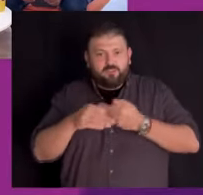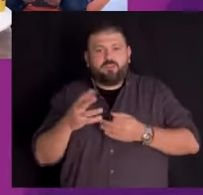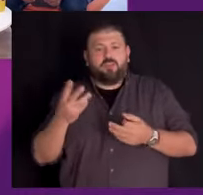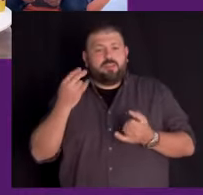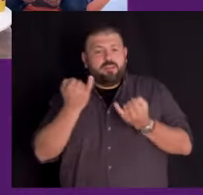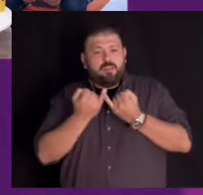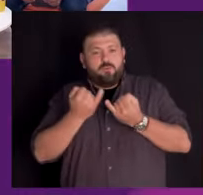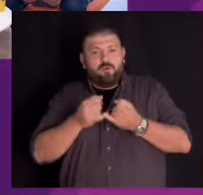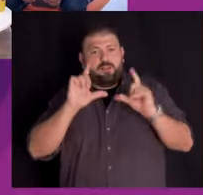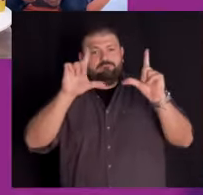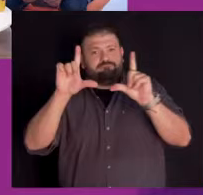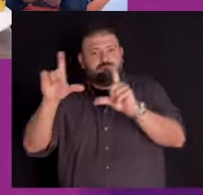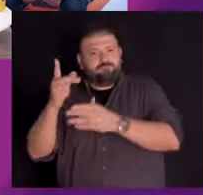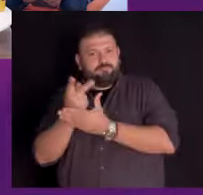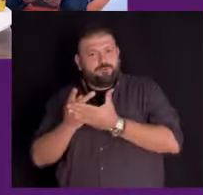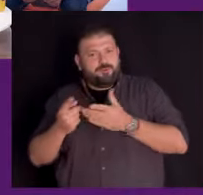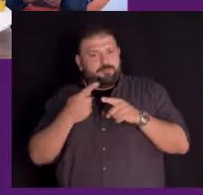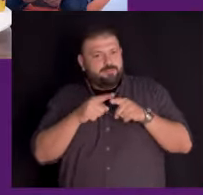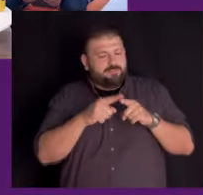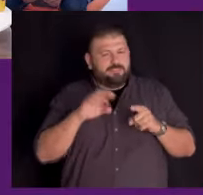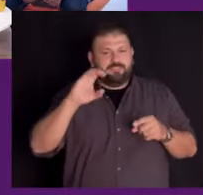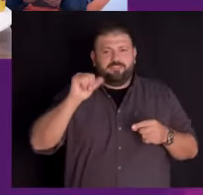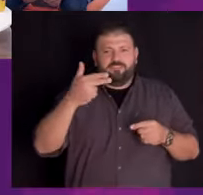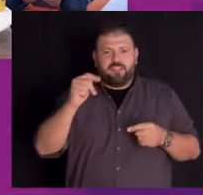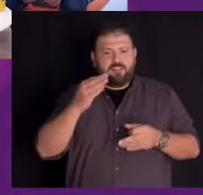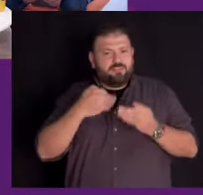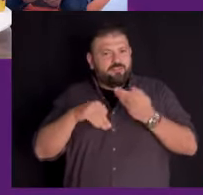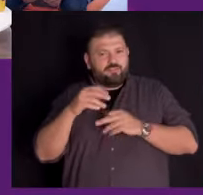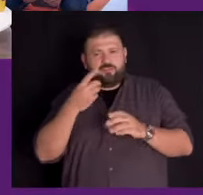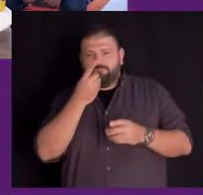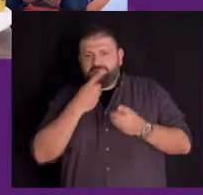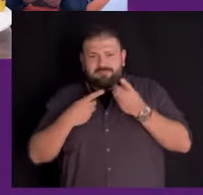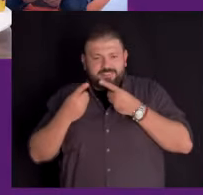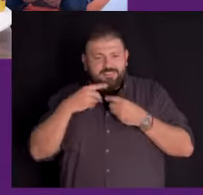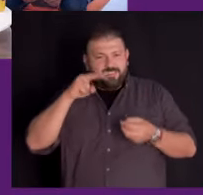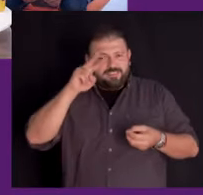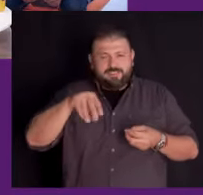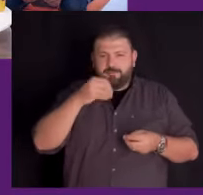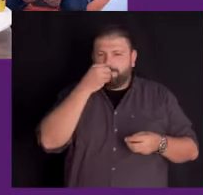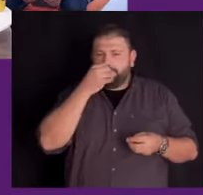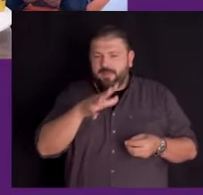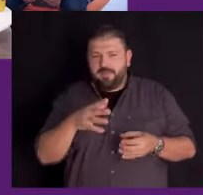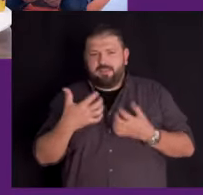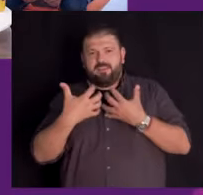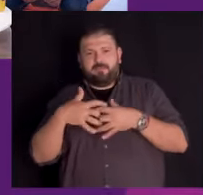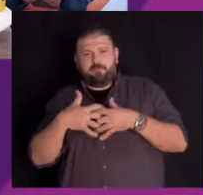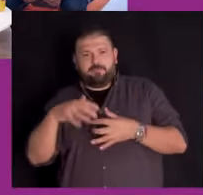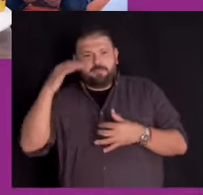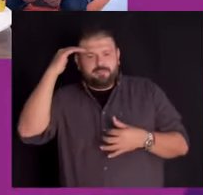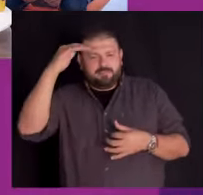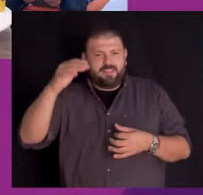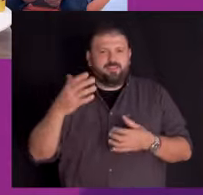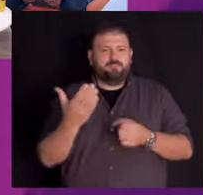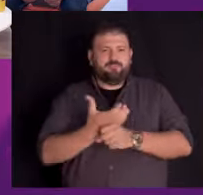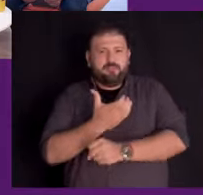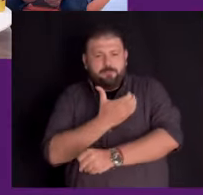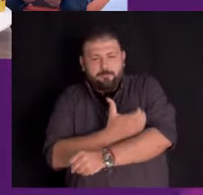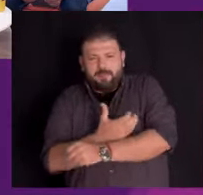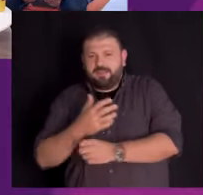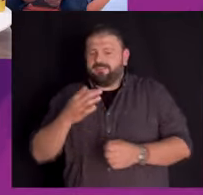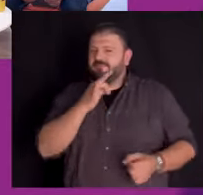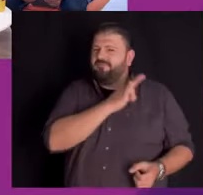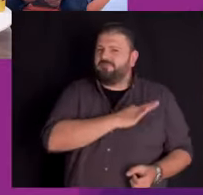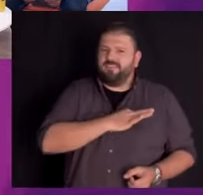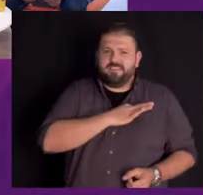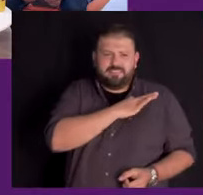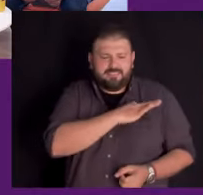están colocando en el chat. Ya nos están diciendo que increíble los empresarios que nos acompañan, que